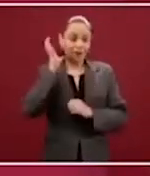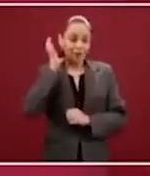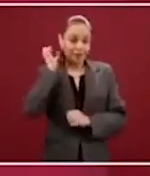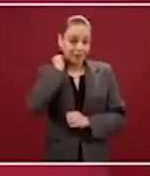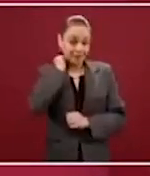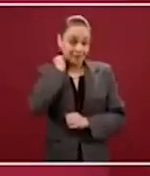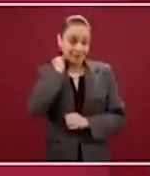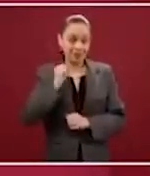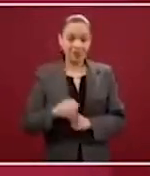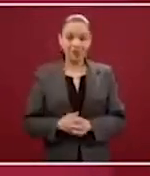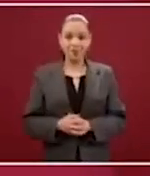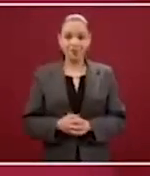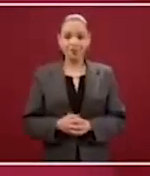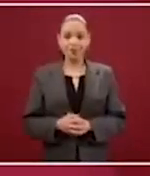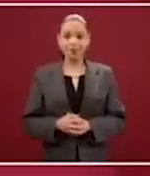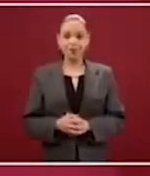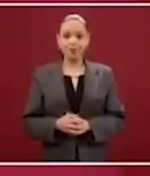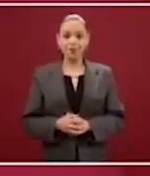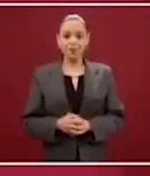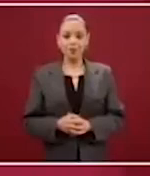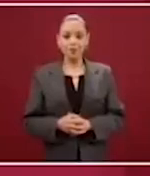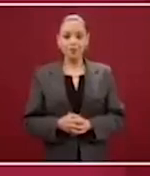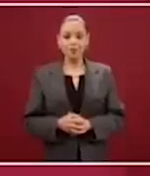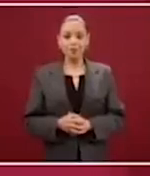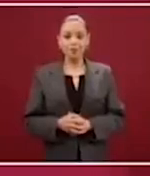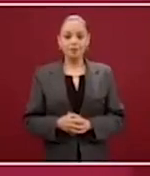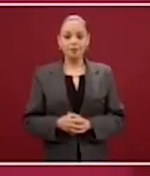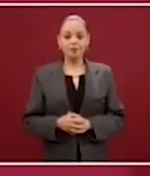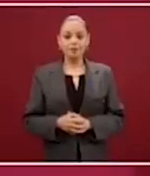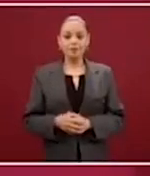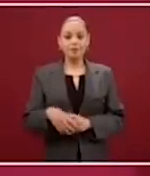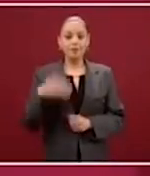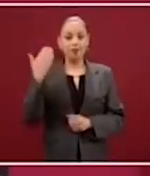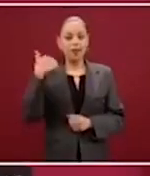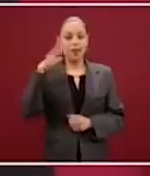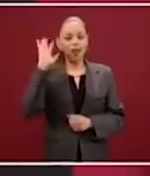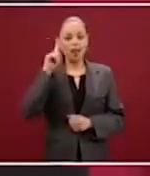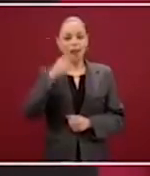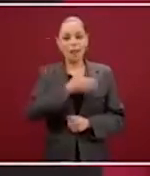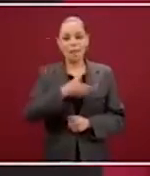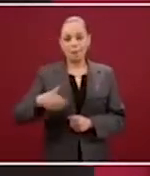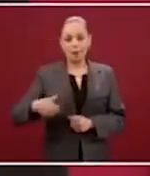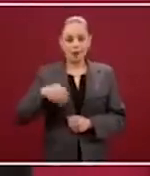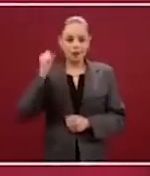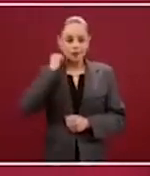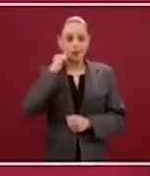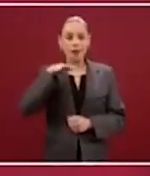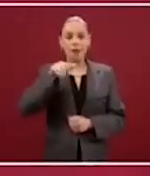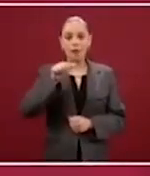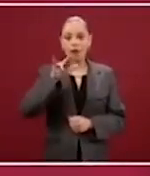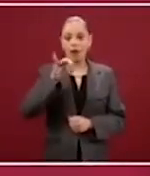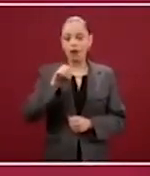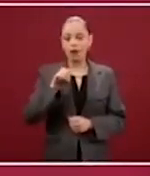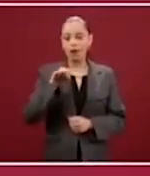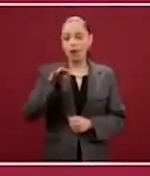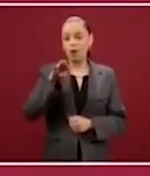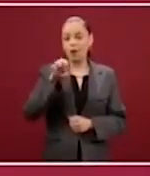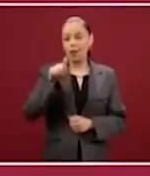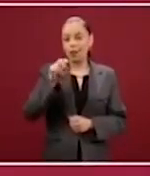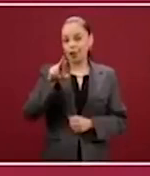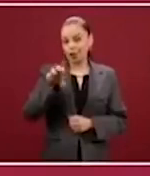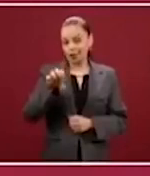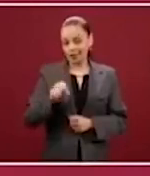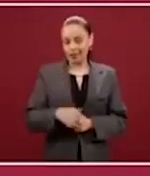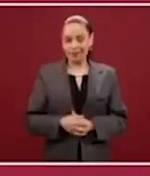era el presidente en el Senado Manlio Fabio Beltrones y